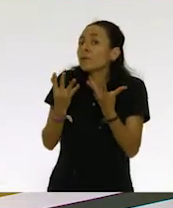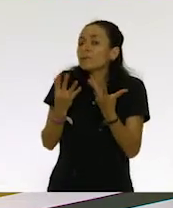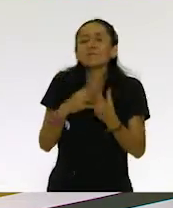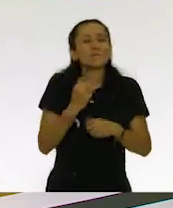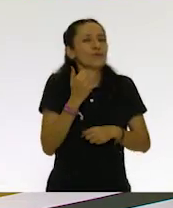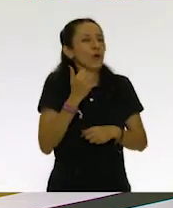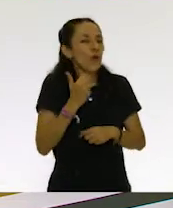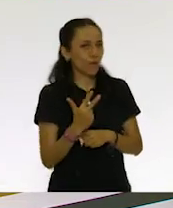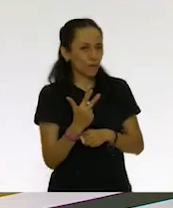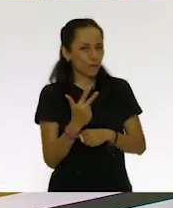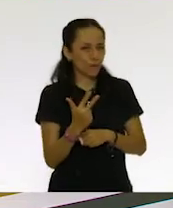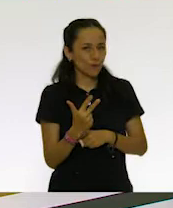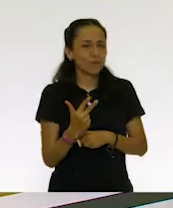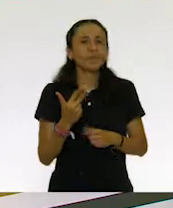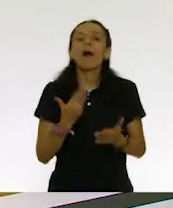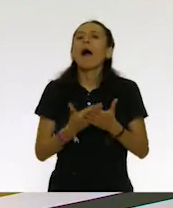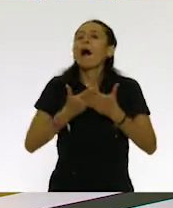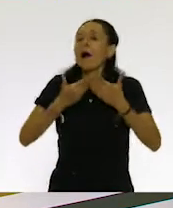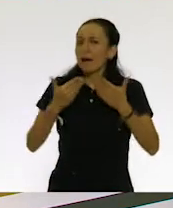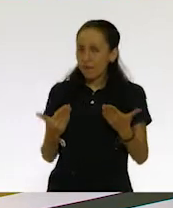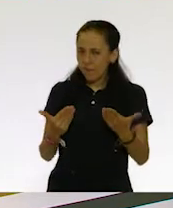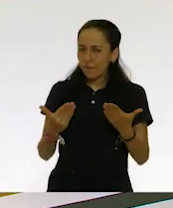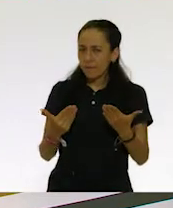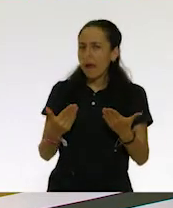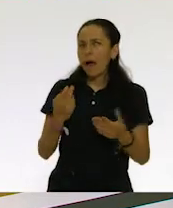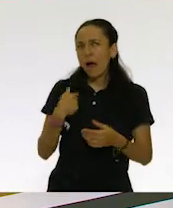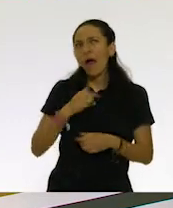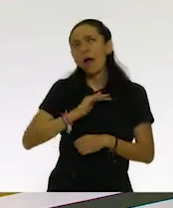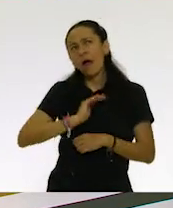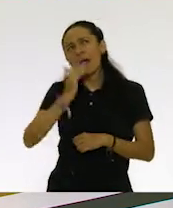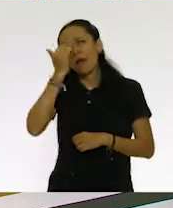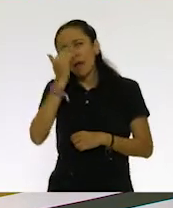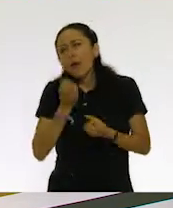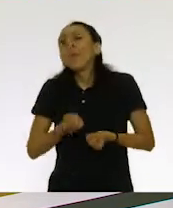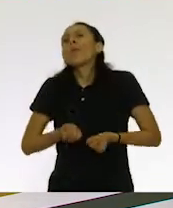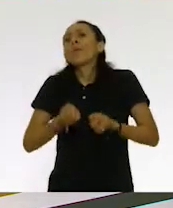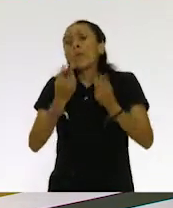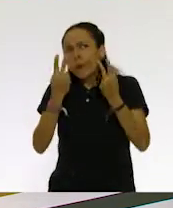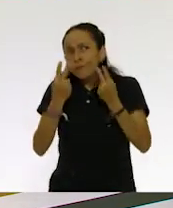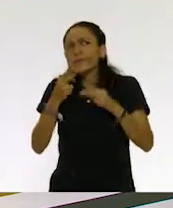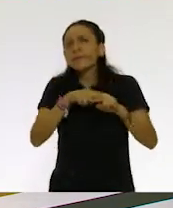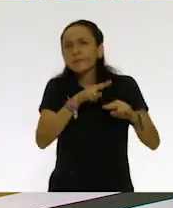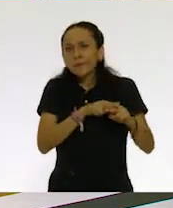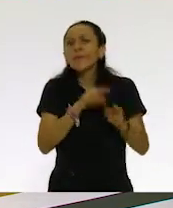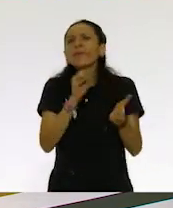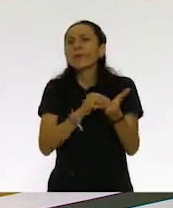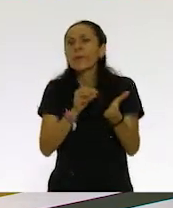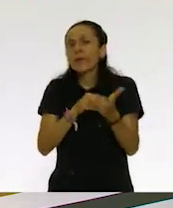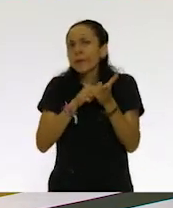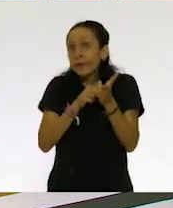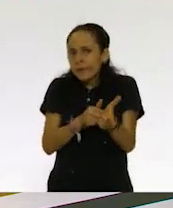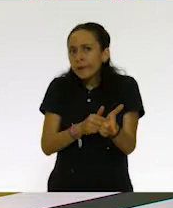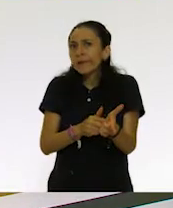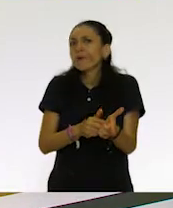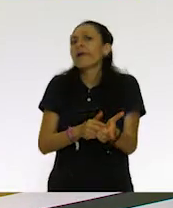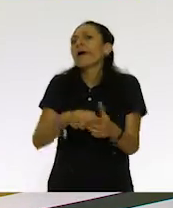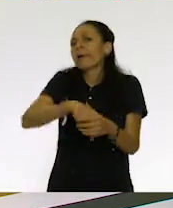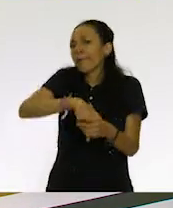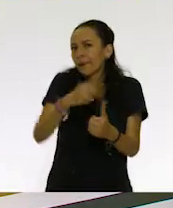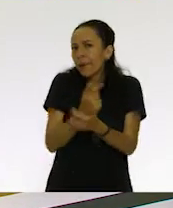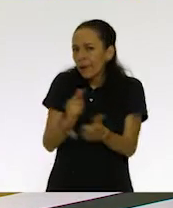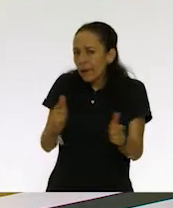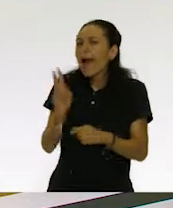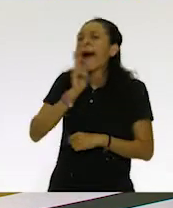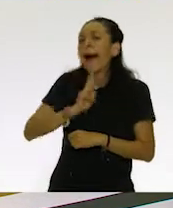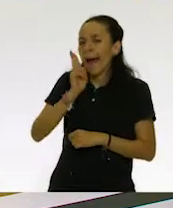es cuántos asientos había disponibles. Por lo tanto, vamos a contar a partir de donde estaba Moni, los siguientes asientos